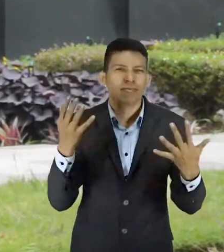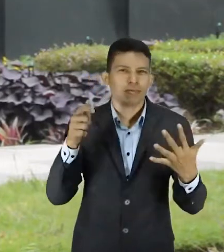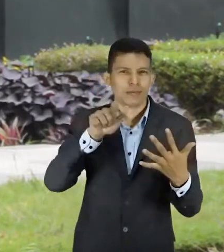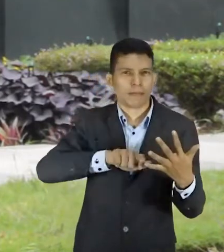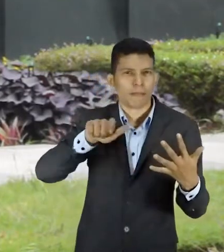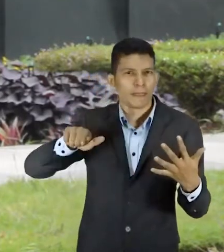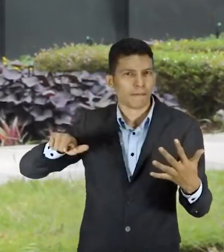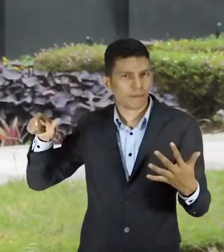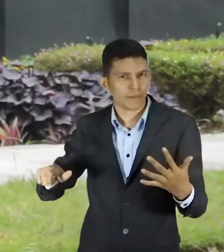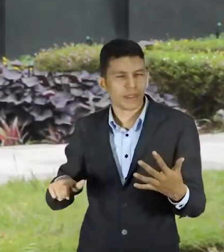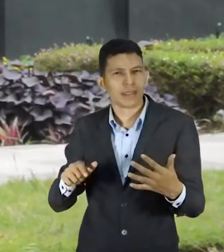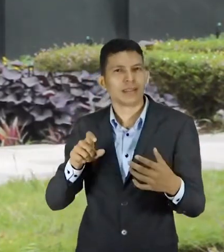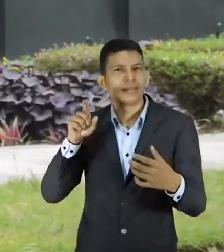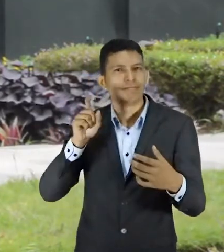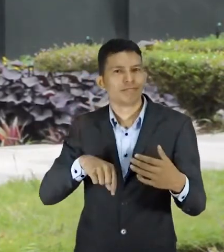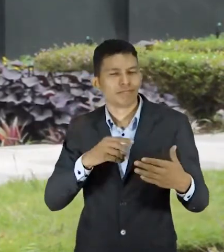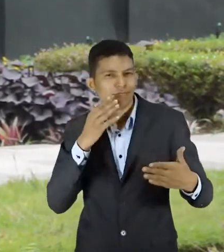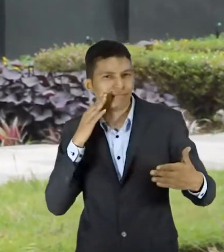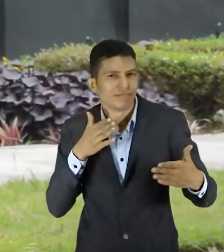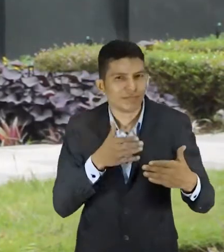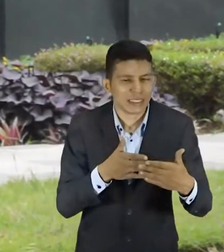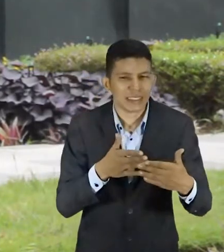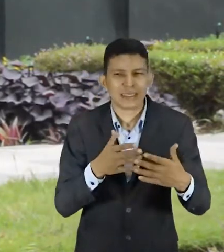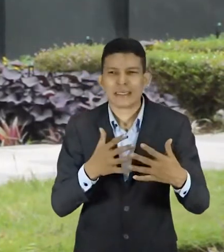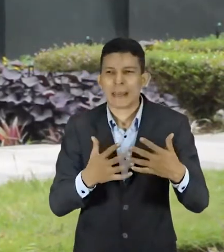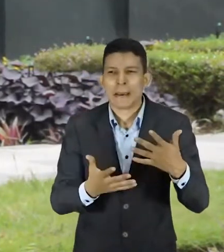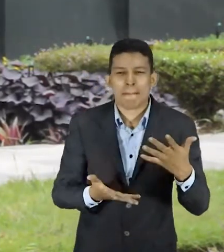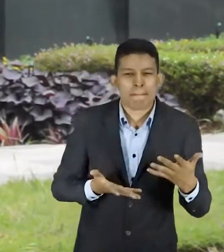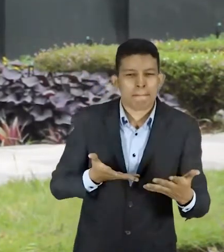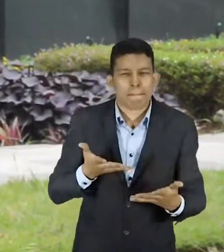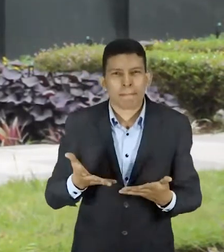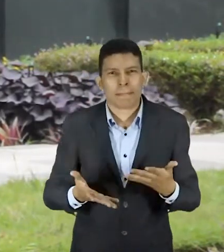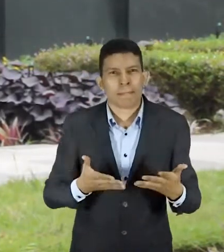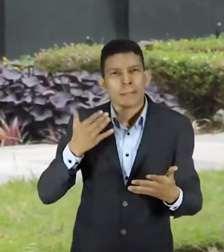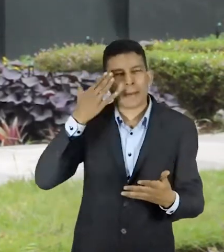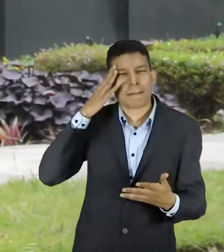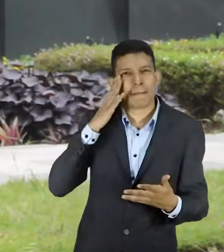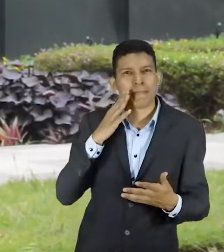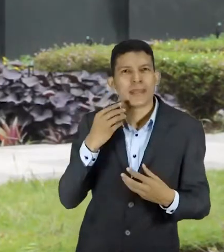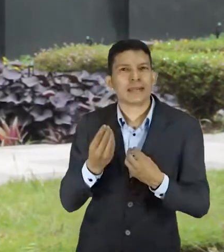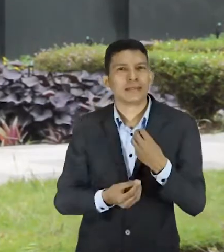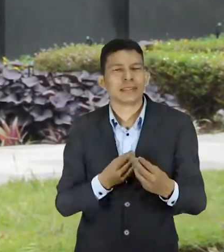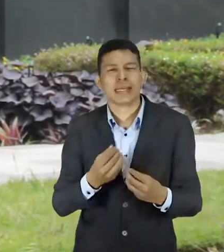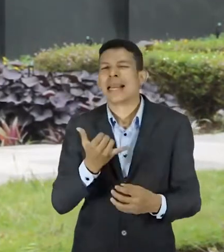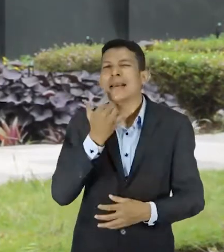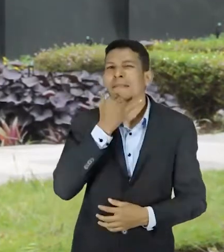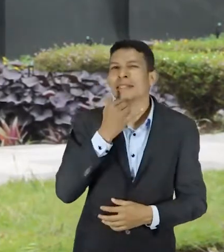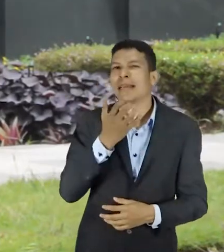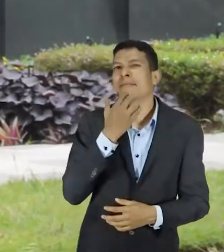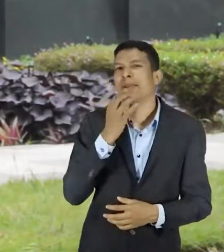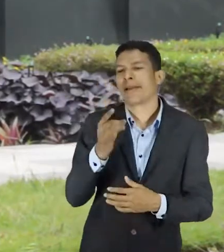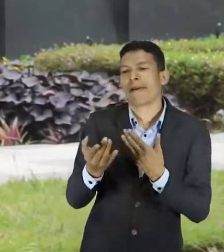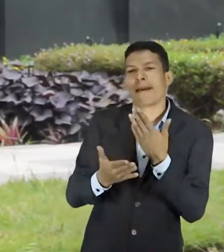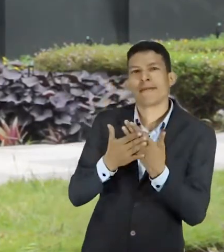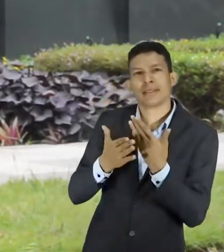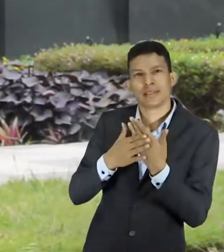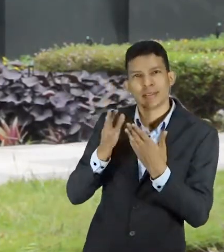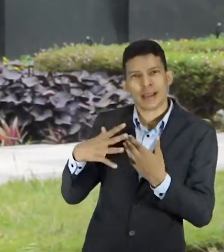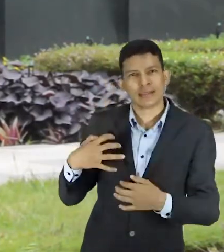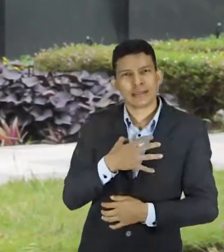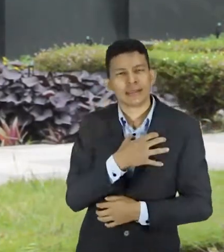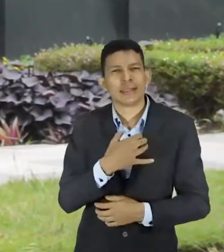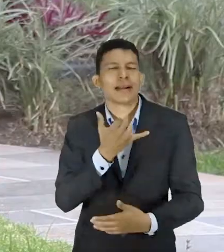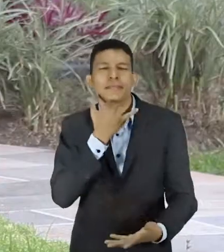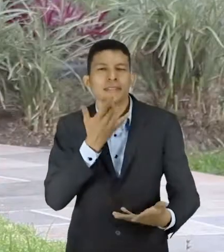muchas personas que han tenido que enfrentarlo o han sentido temor a lo que pueda suceder, ¿qué pasa cuando a uno le dan un diagnóstico